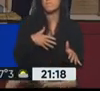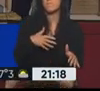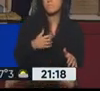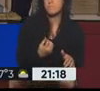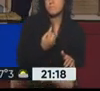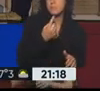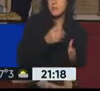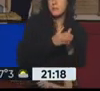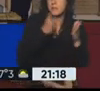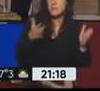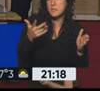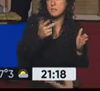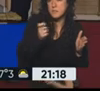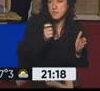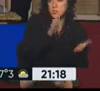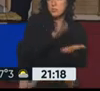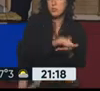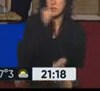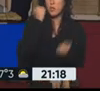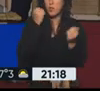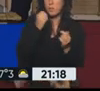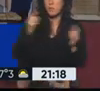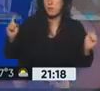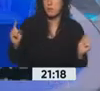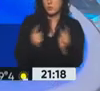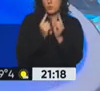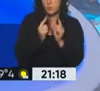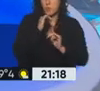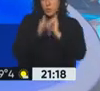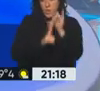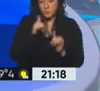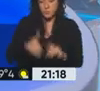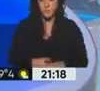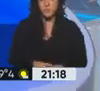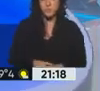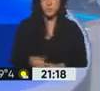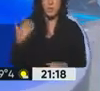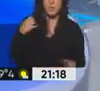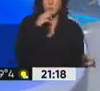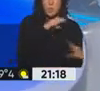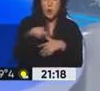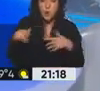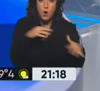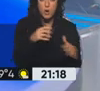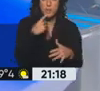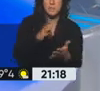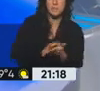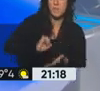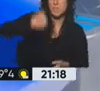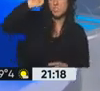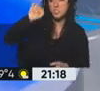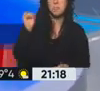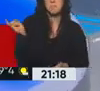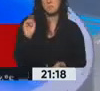primer trimestre del año en materia económica. No se refirió, como había algunos rumores que podía hacerlo, sobre la inflación,